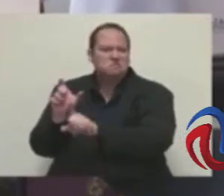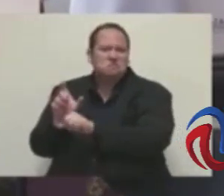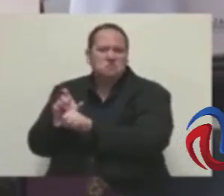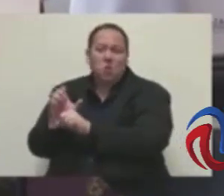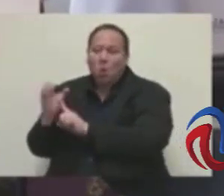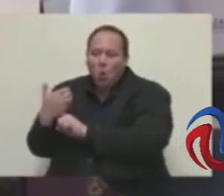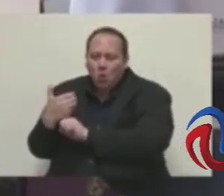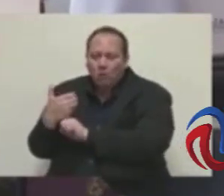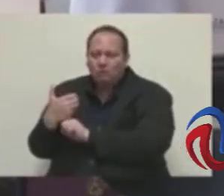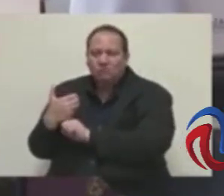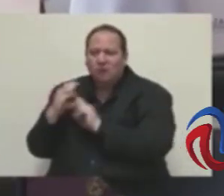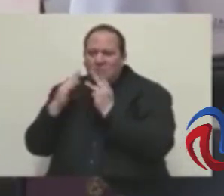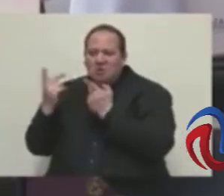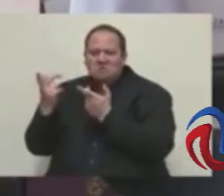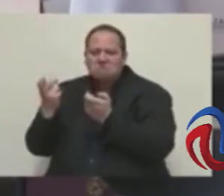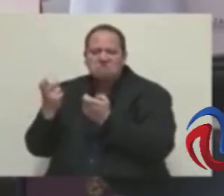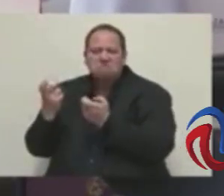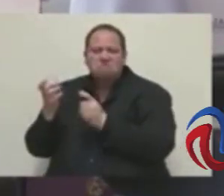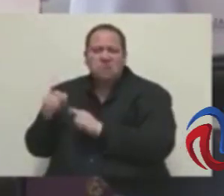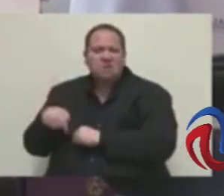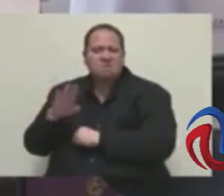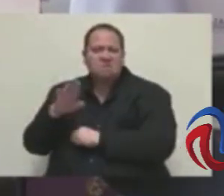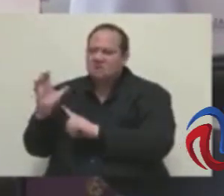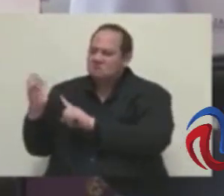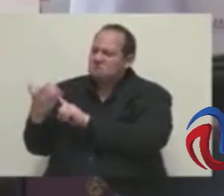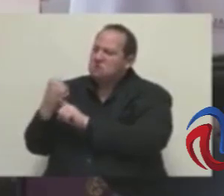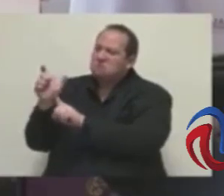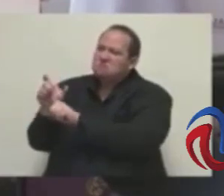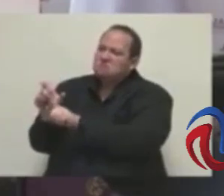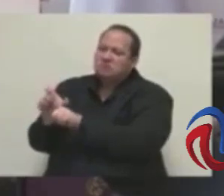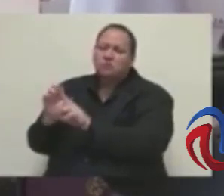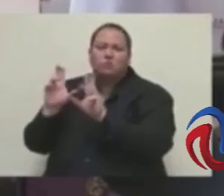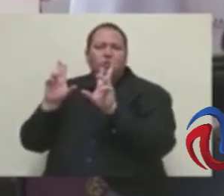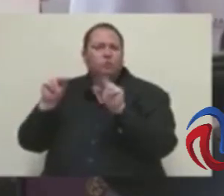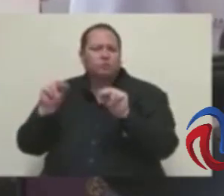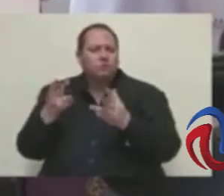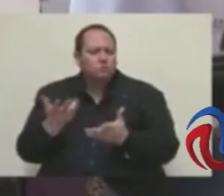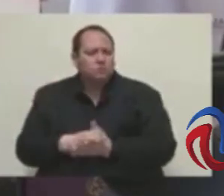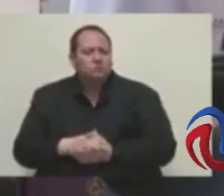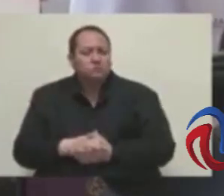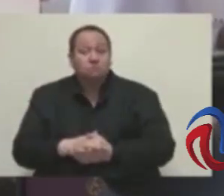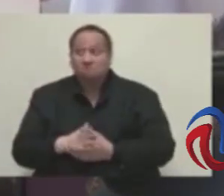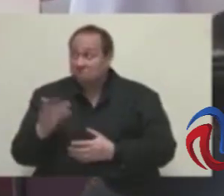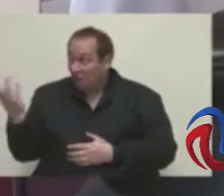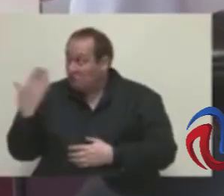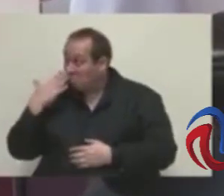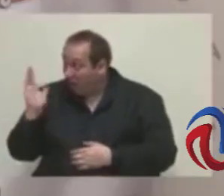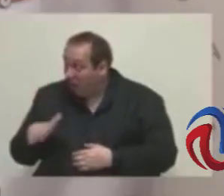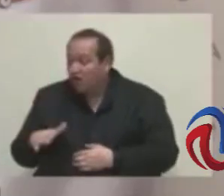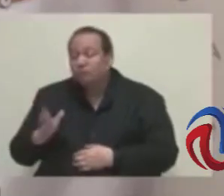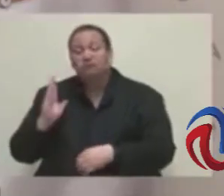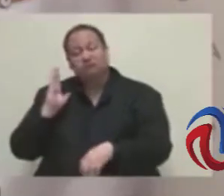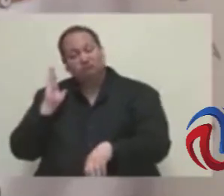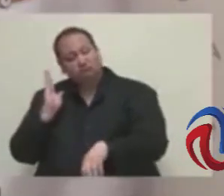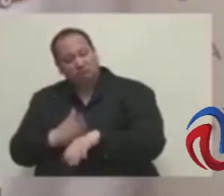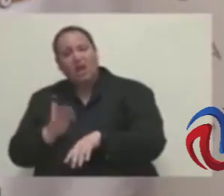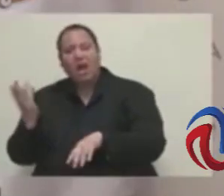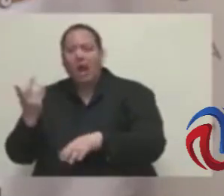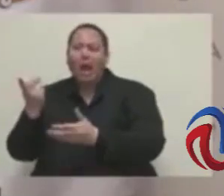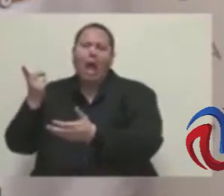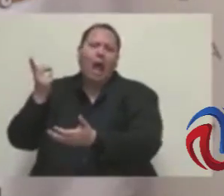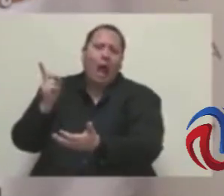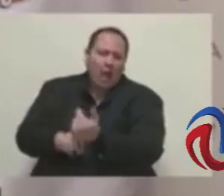criminales en Baja California no se protegen ese tipo de conductas y habrán consecuencias que ya se están realizando de manera